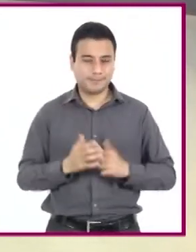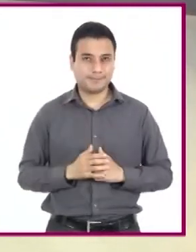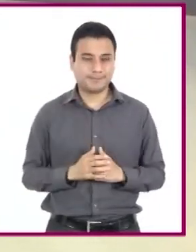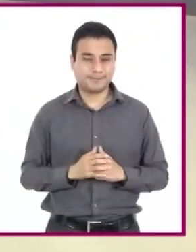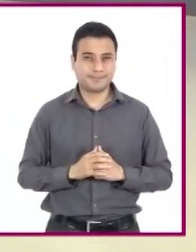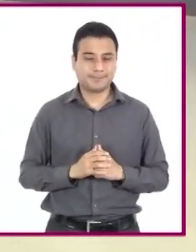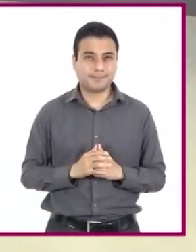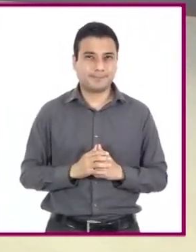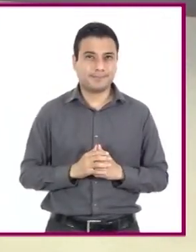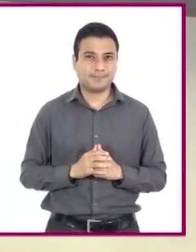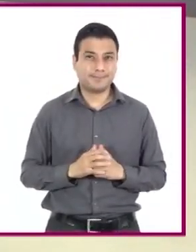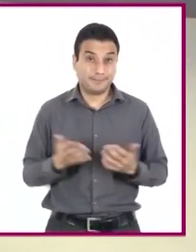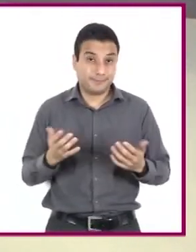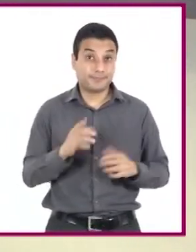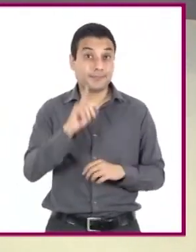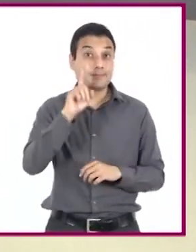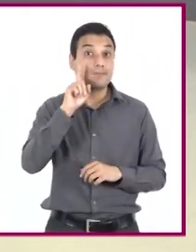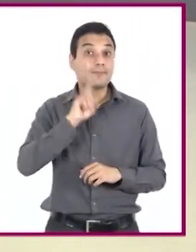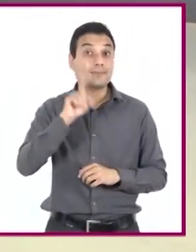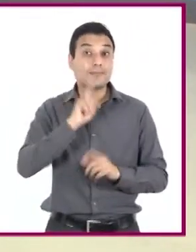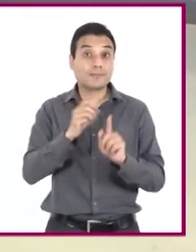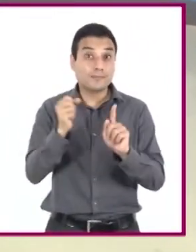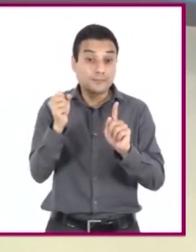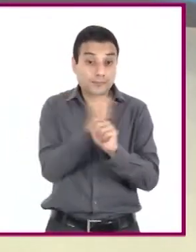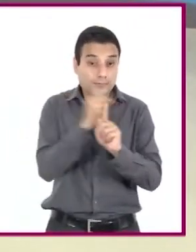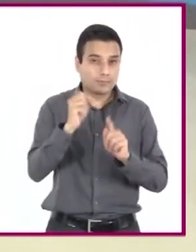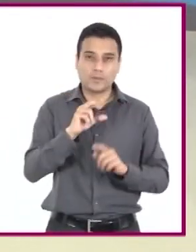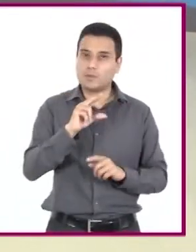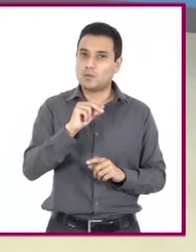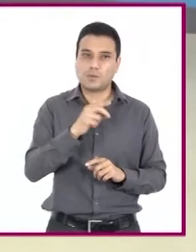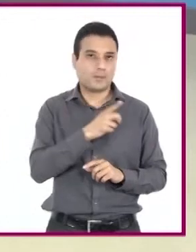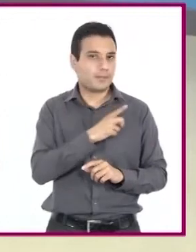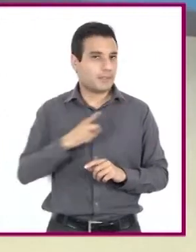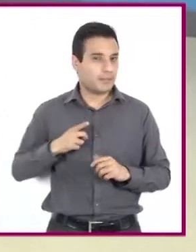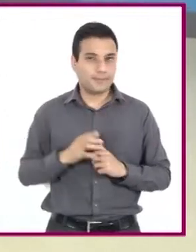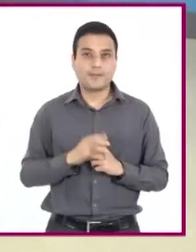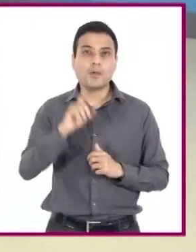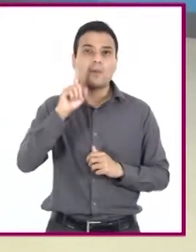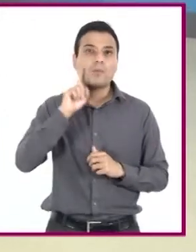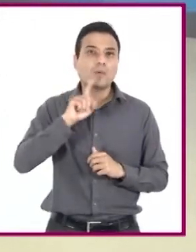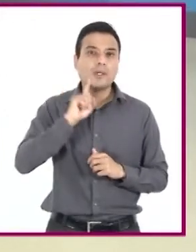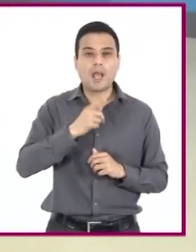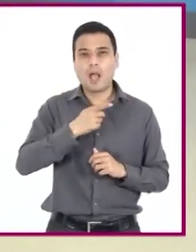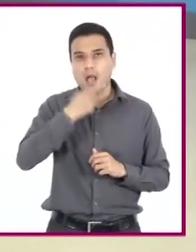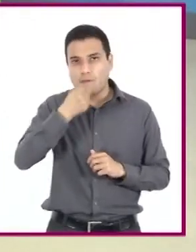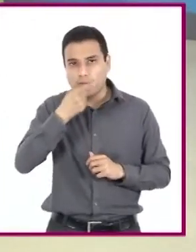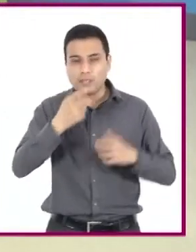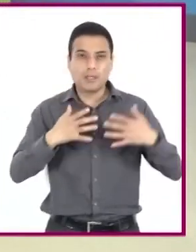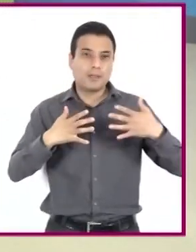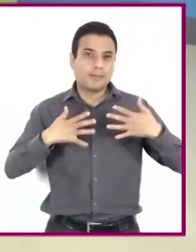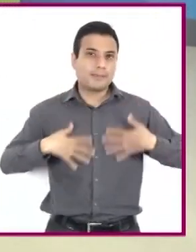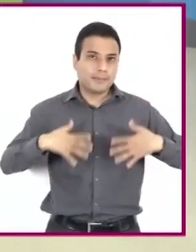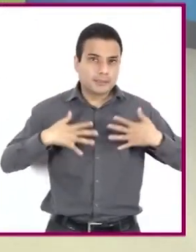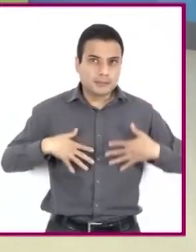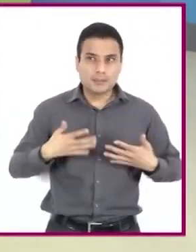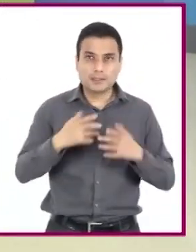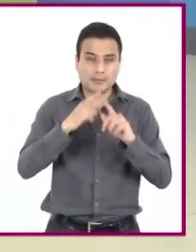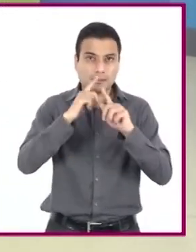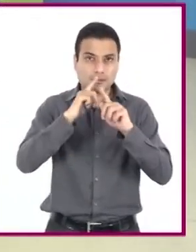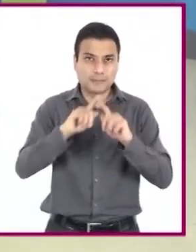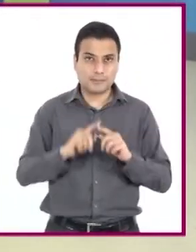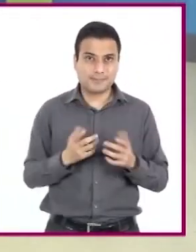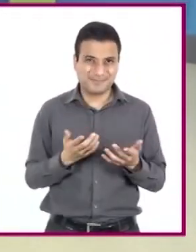Nada justifica la violencia. La forma de hablar, de vestir, de relacionarse con otras personas,